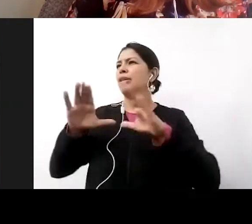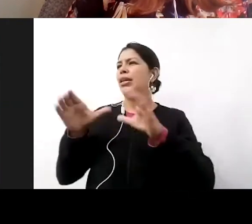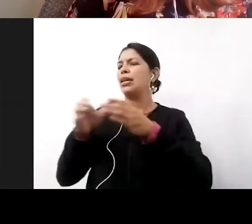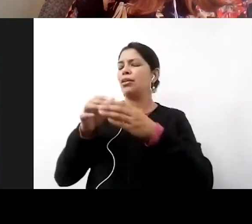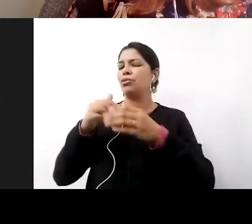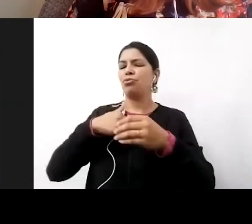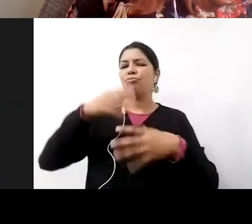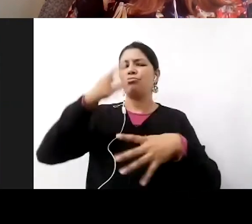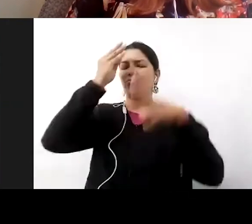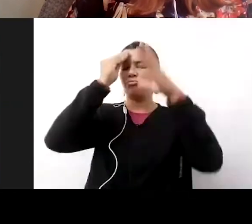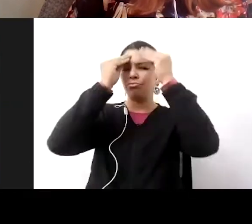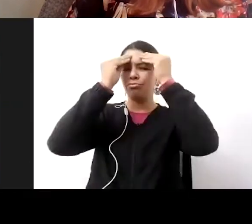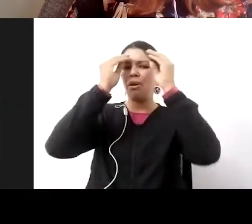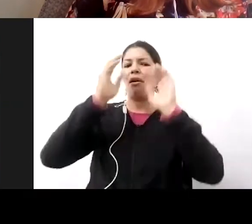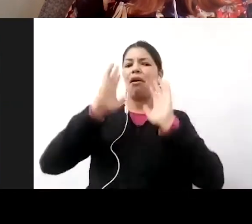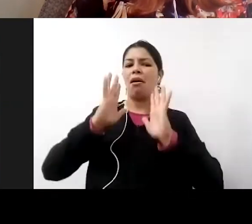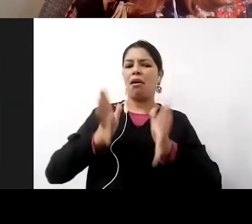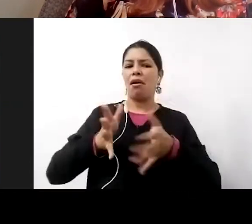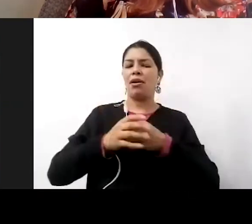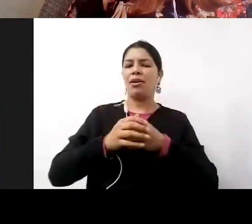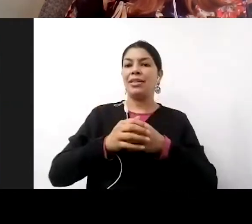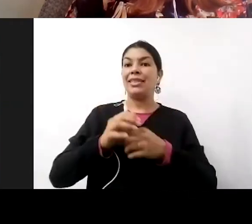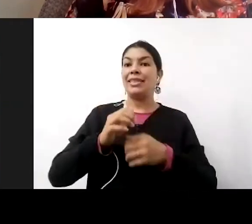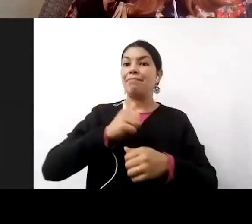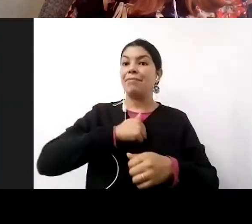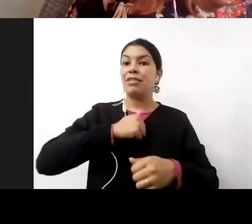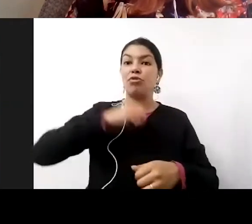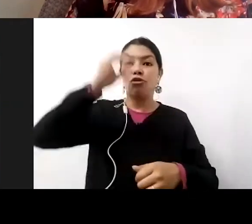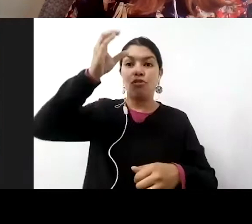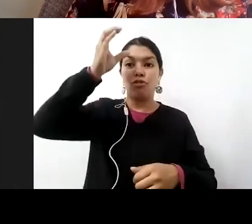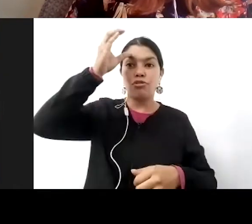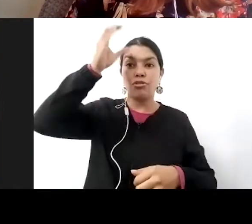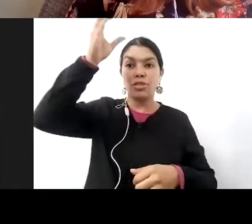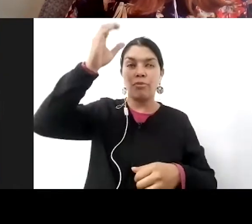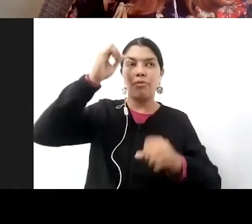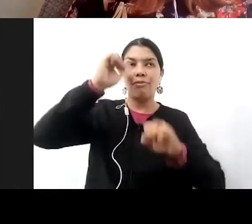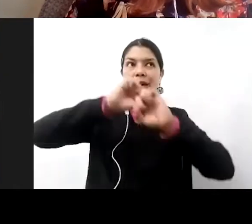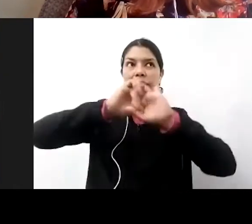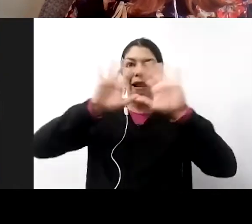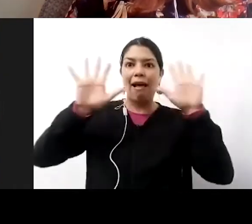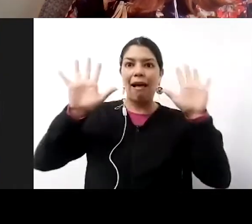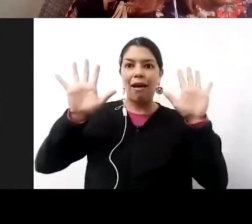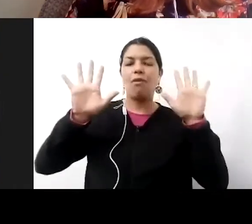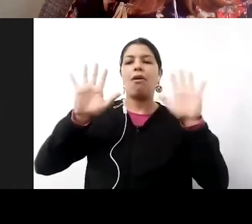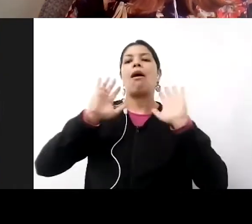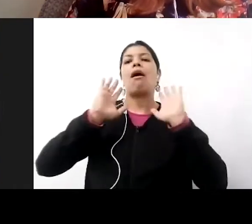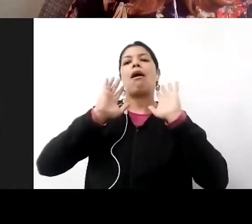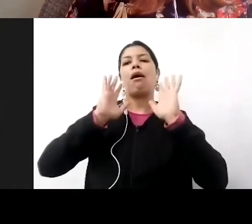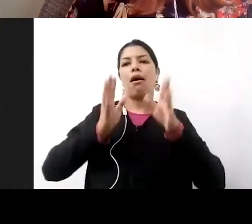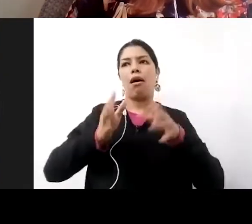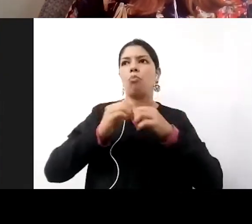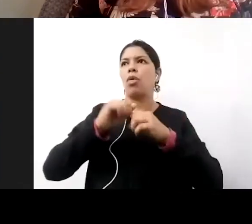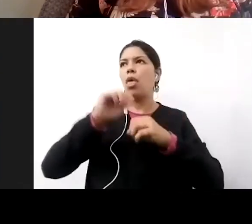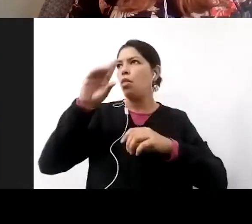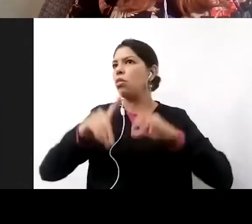claro el concepto, lo que tenemos de nosotros mismos, y así es muy importante poder tomar